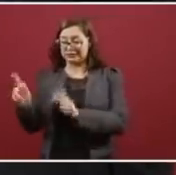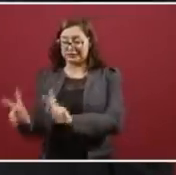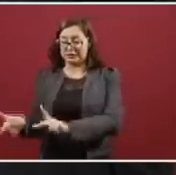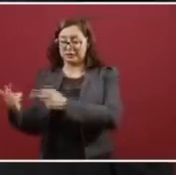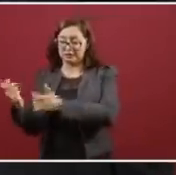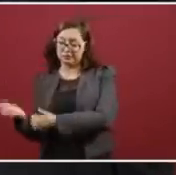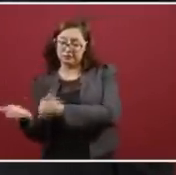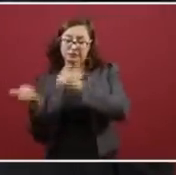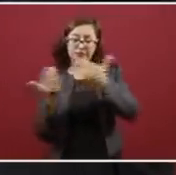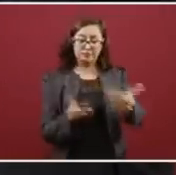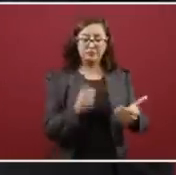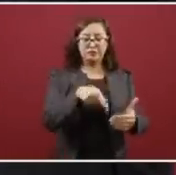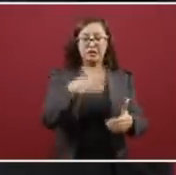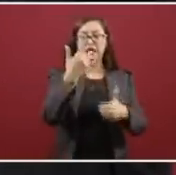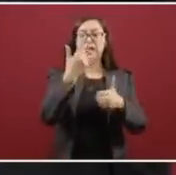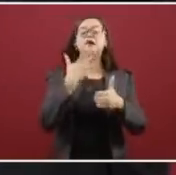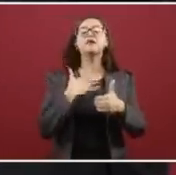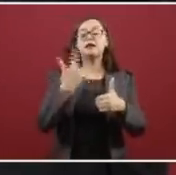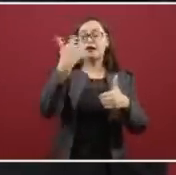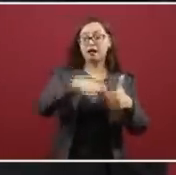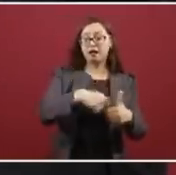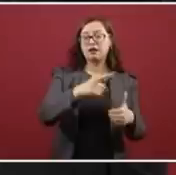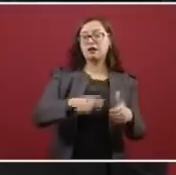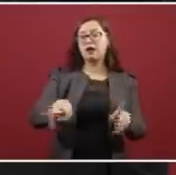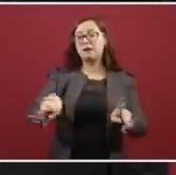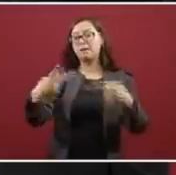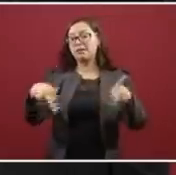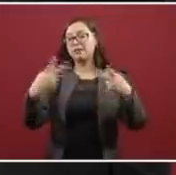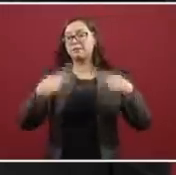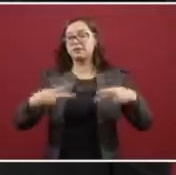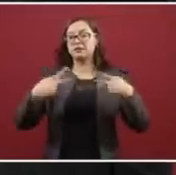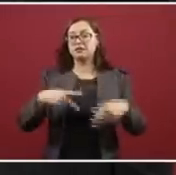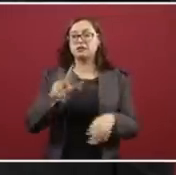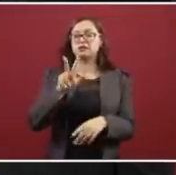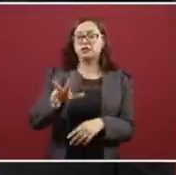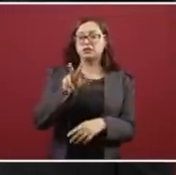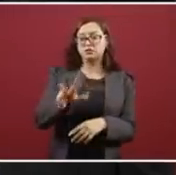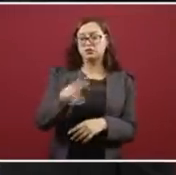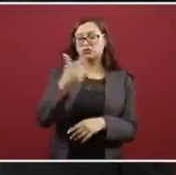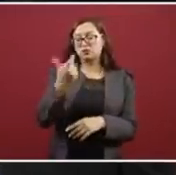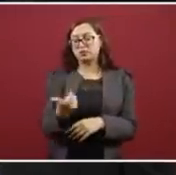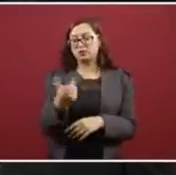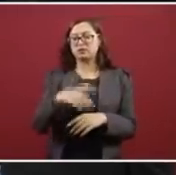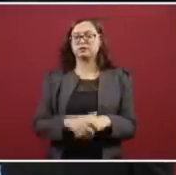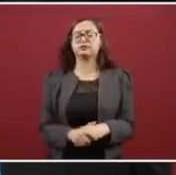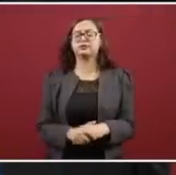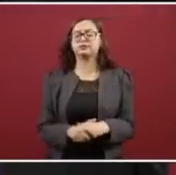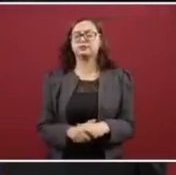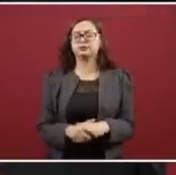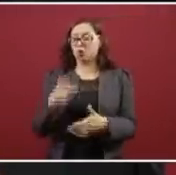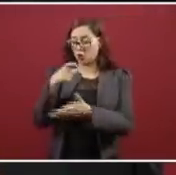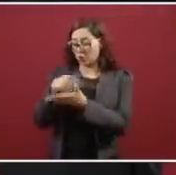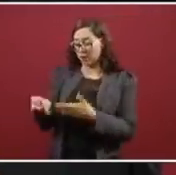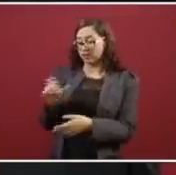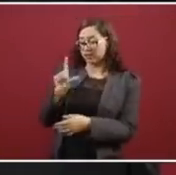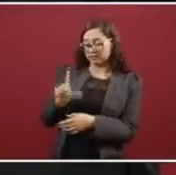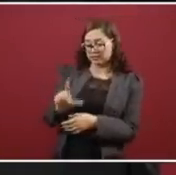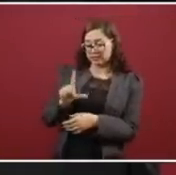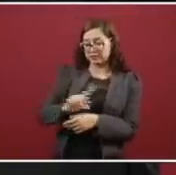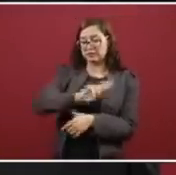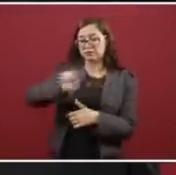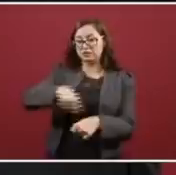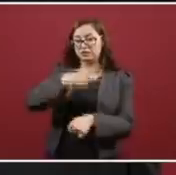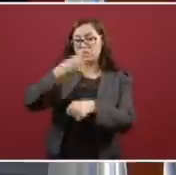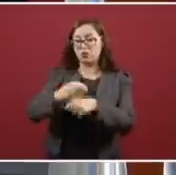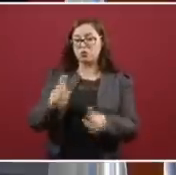con un precio al público de 18 pesos con 9 centavos un precio de originación de 17 pesos con 52 centavos